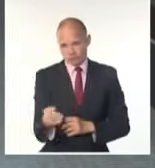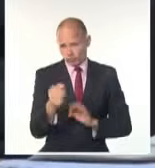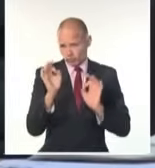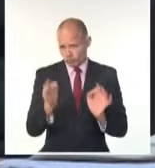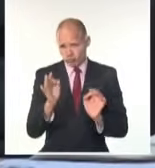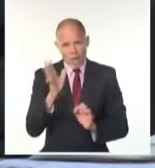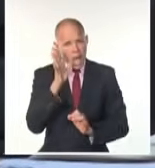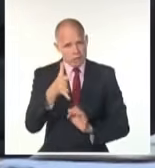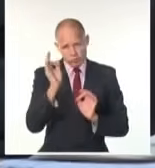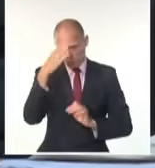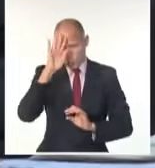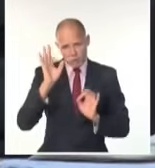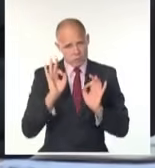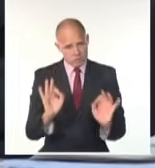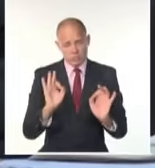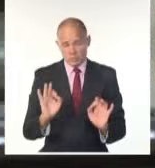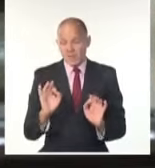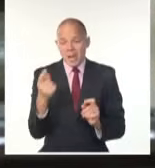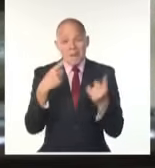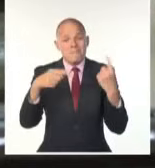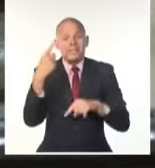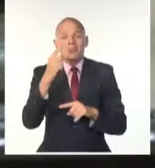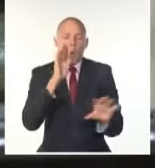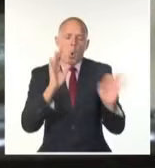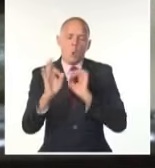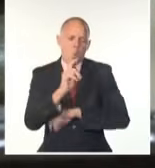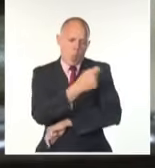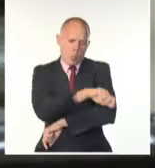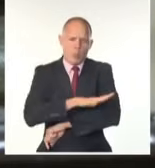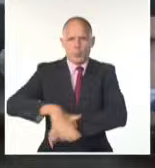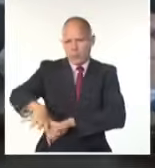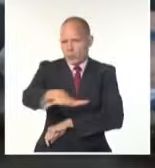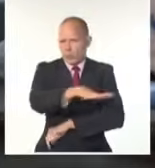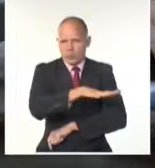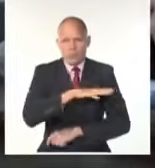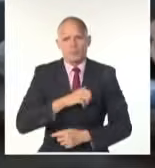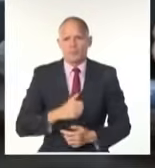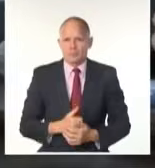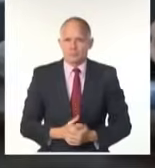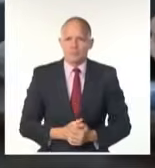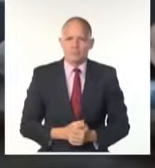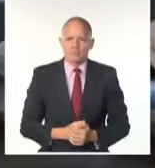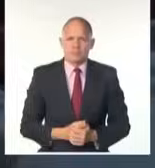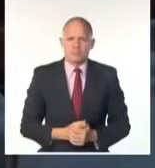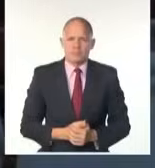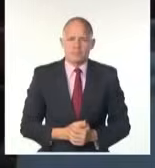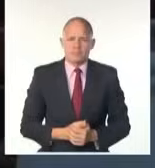la tranquilidad ciudadana es primordial para la revolución. Sin Castillo, Canal Cubano de Noticias.